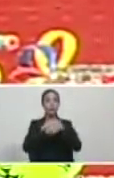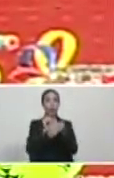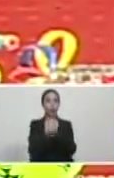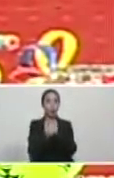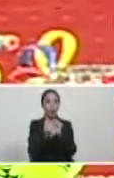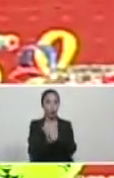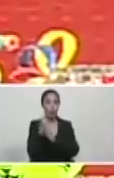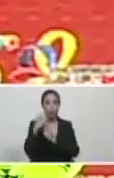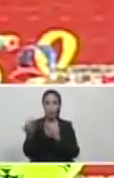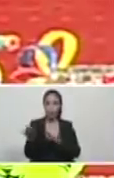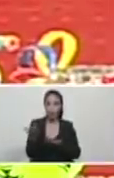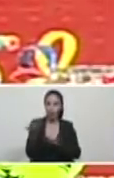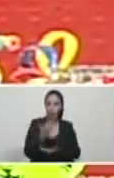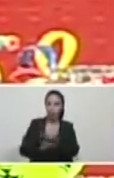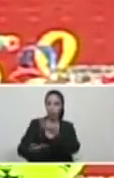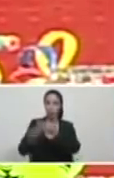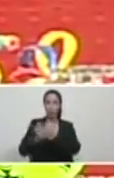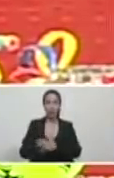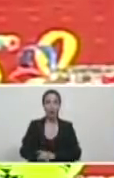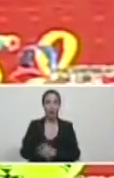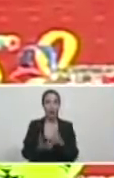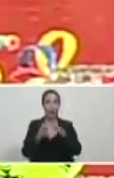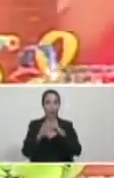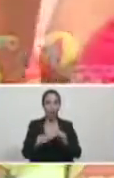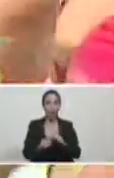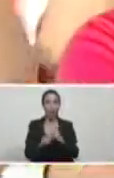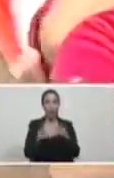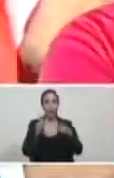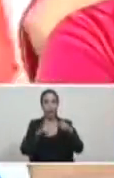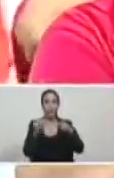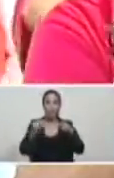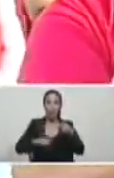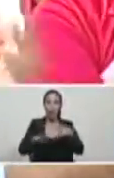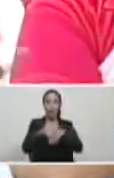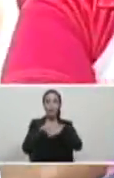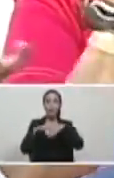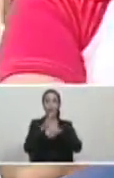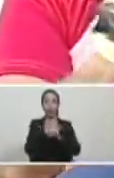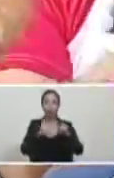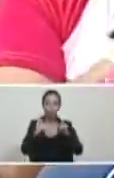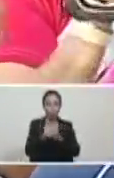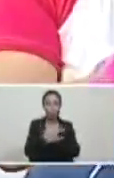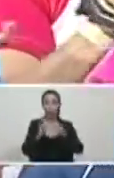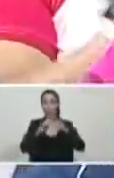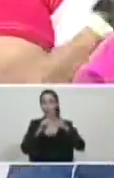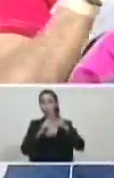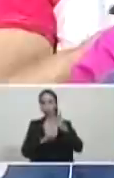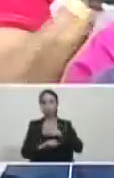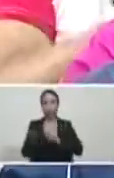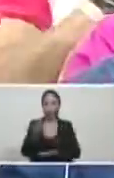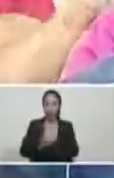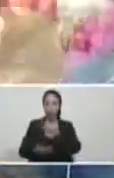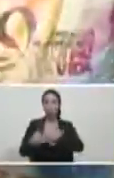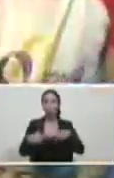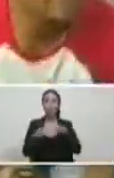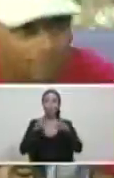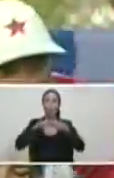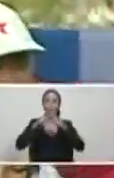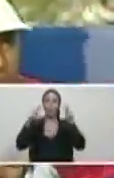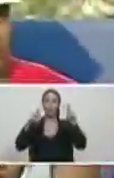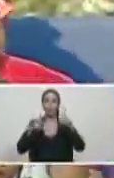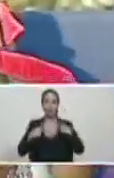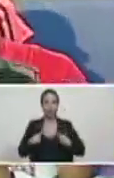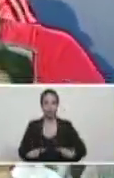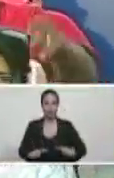la Paz y la Vida. Ernesto Villegas, ministro de Cultura, póngase al servicio del Movimiento por la Paz y la Vida. Y la madrina